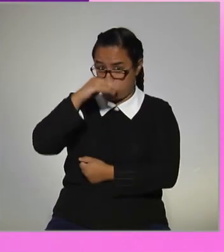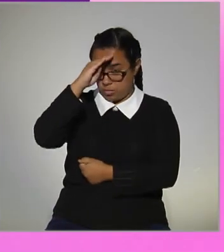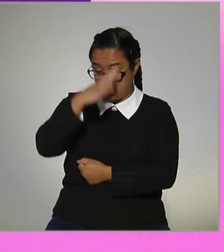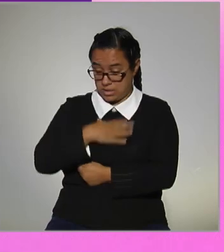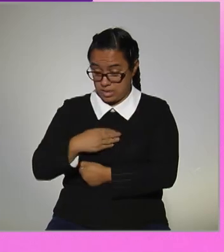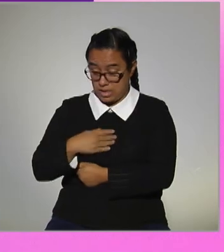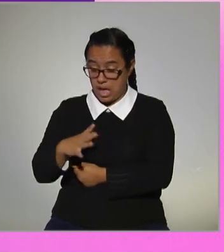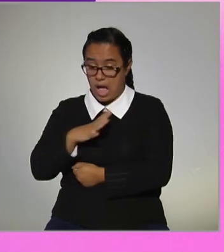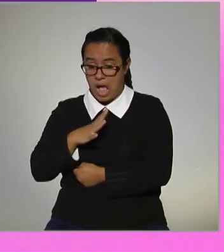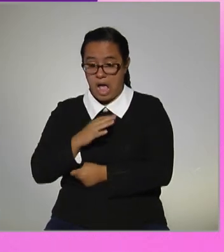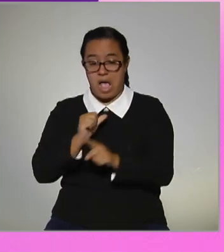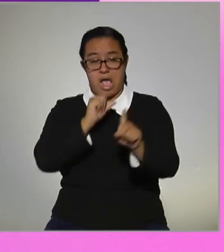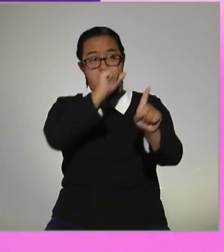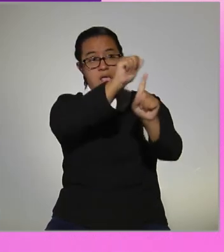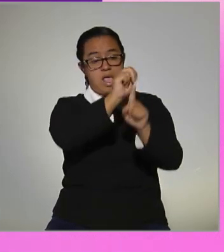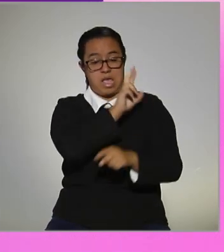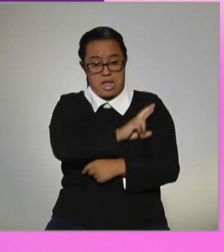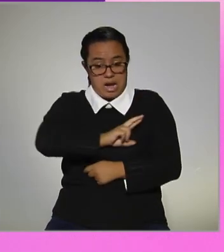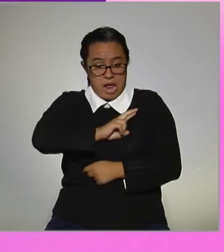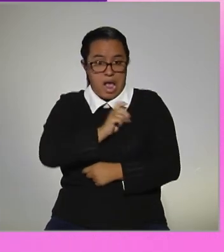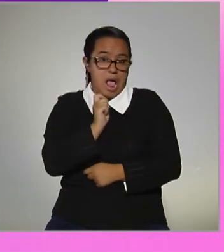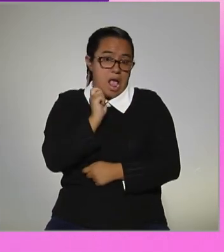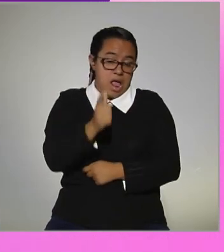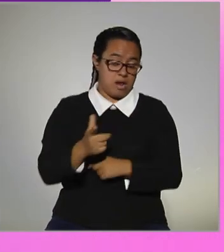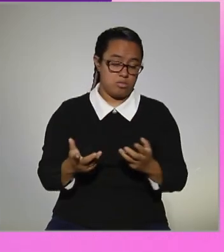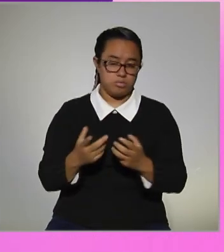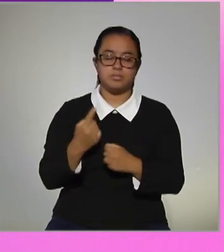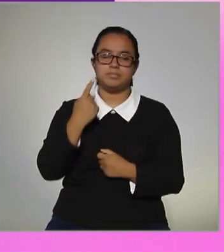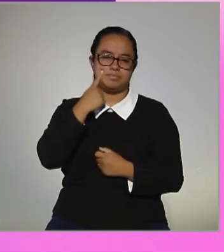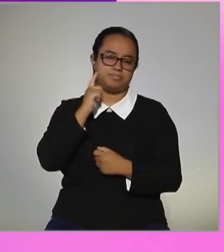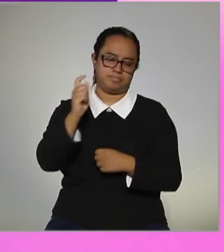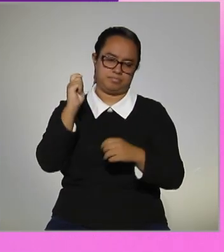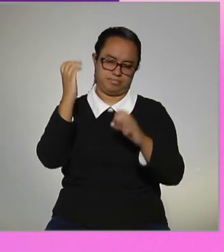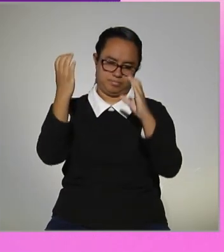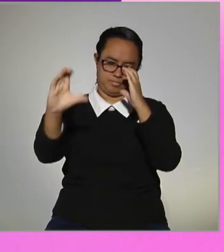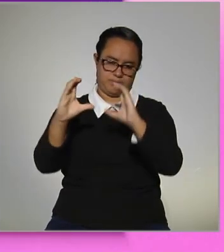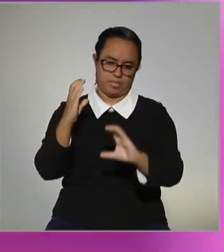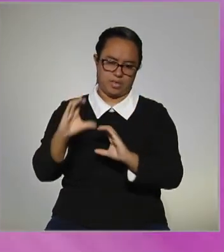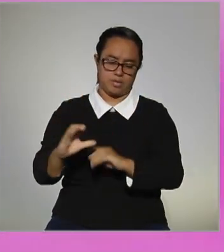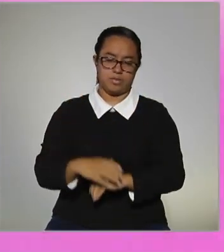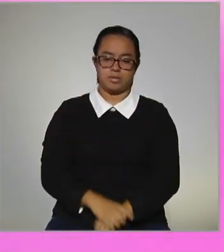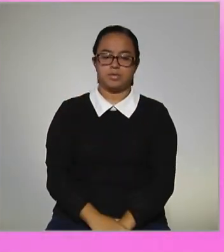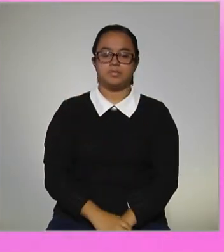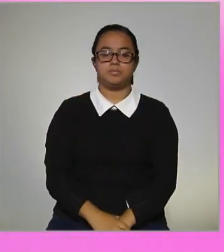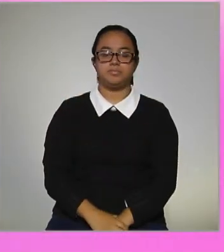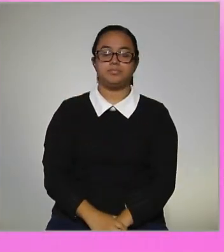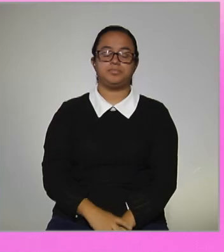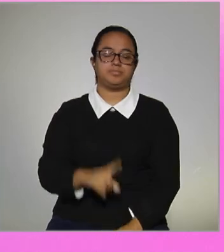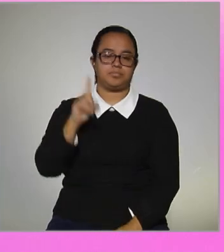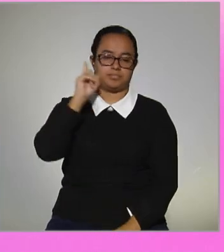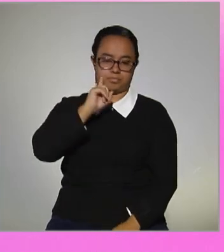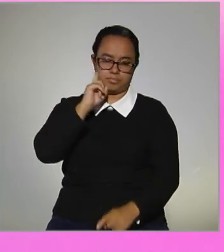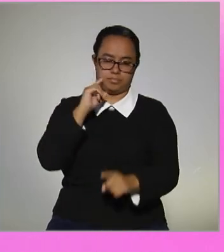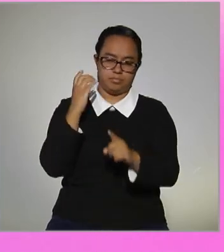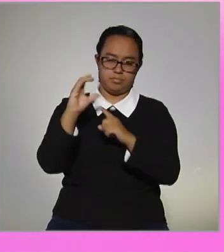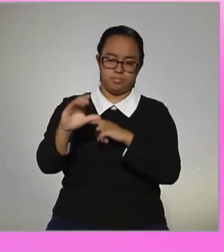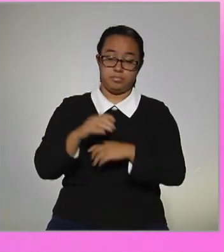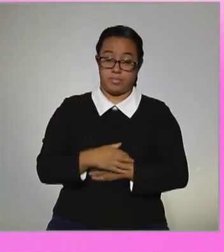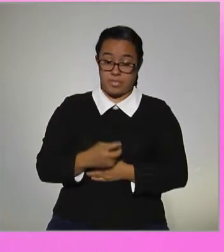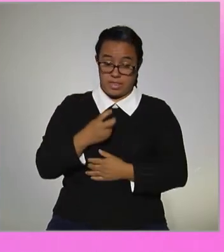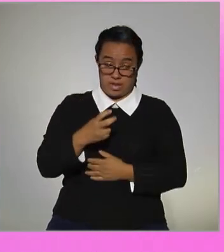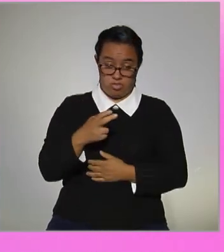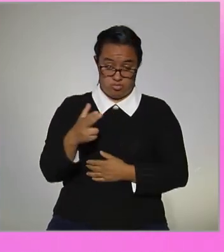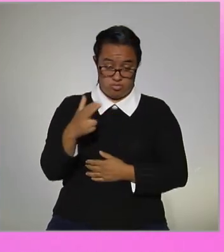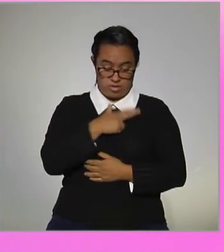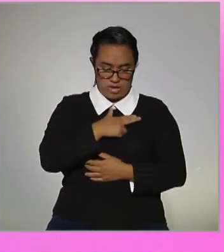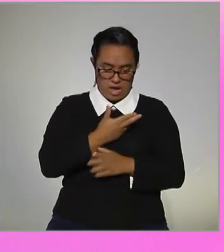hijos tienen algún resentimiento? Estos fueron algunos comentarios que recibimos. Guadalupe Torres González: las